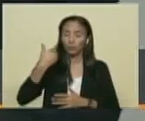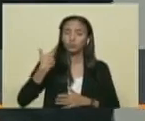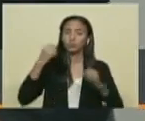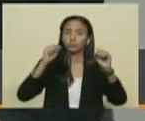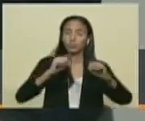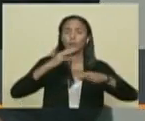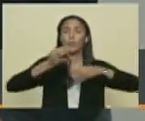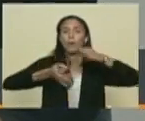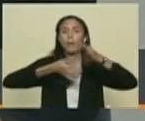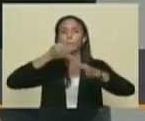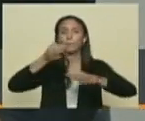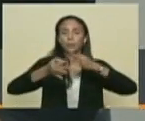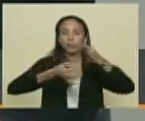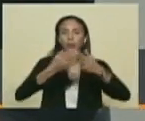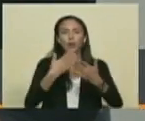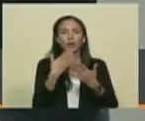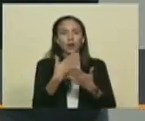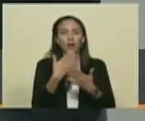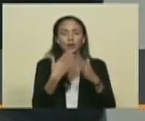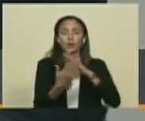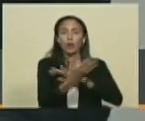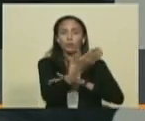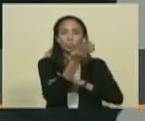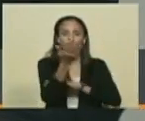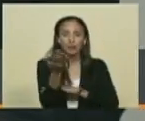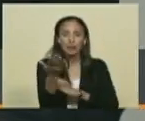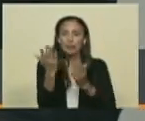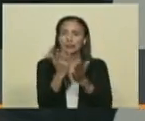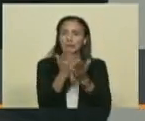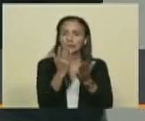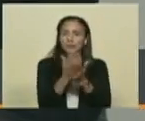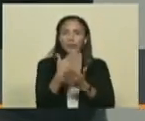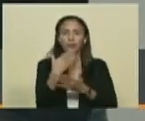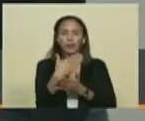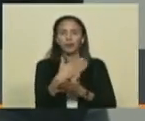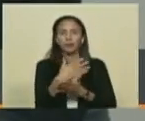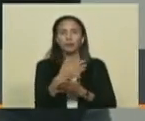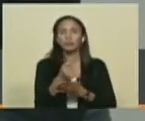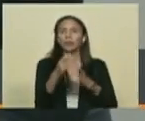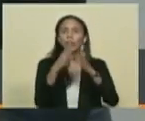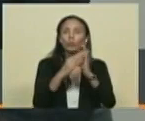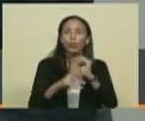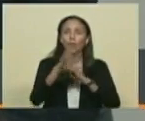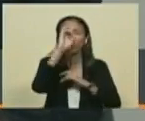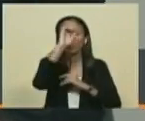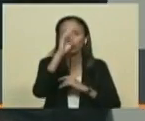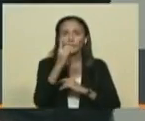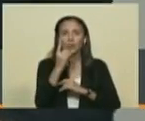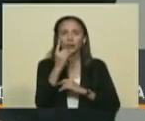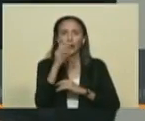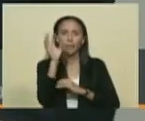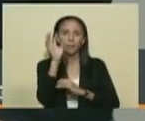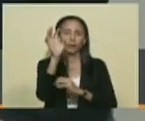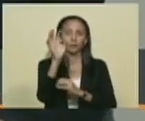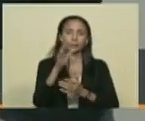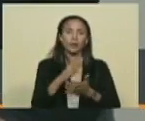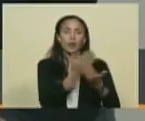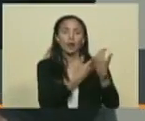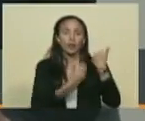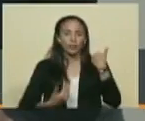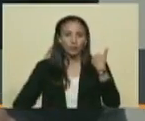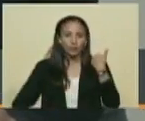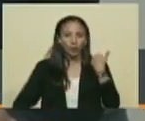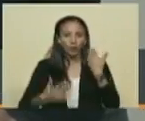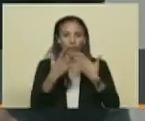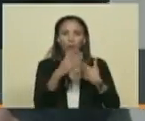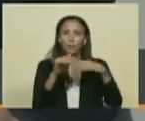expresar nuestro agradecimiento eterno al pueblo de República Dominicana, a su presidente Danilo